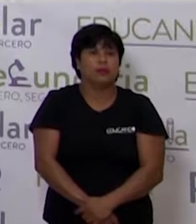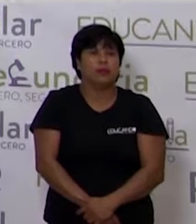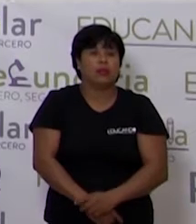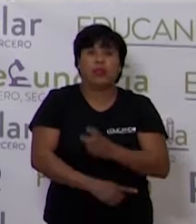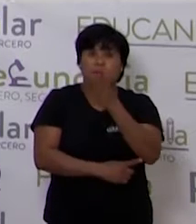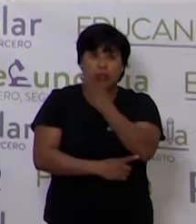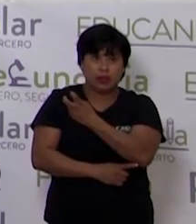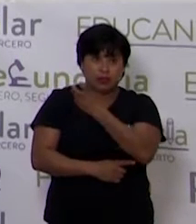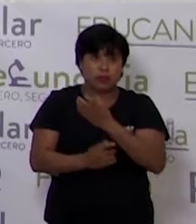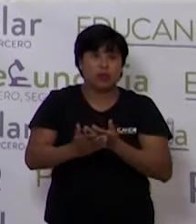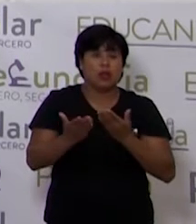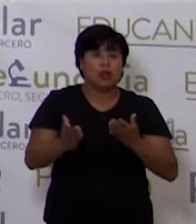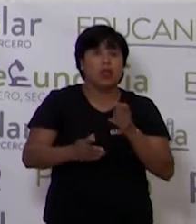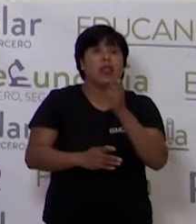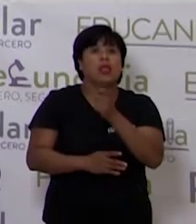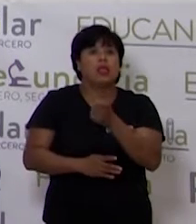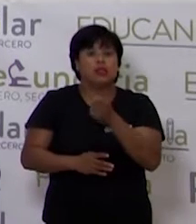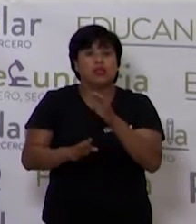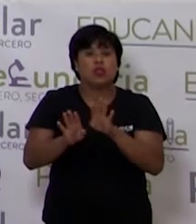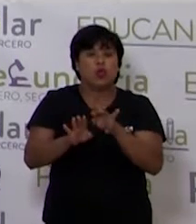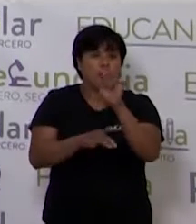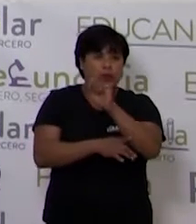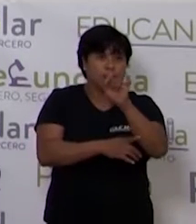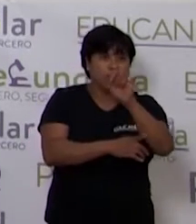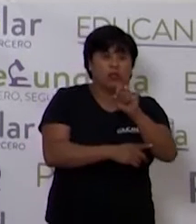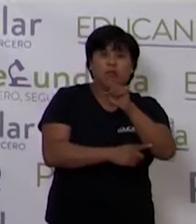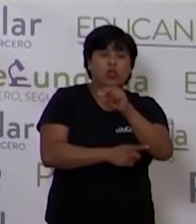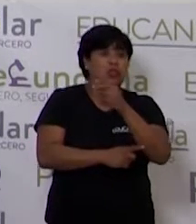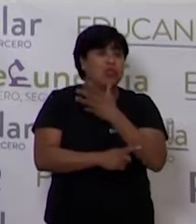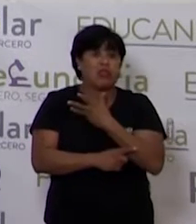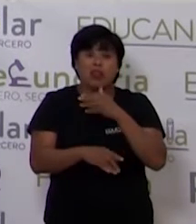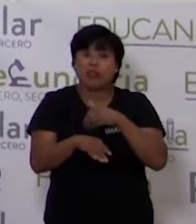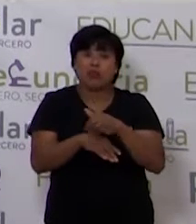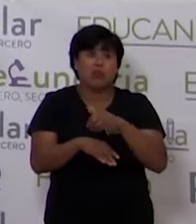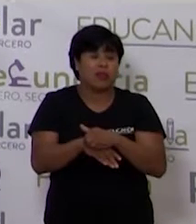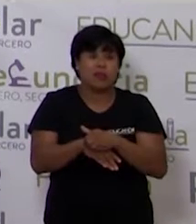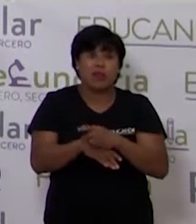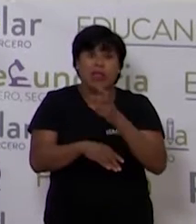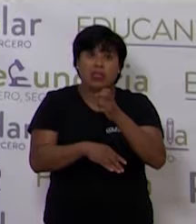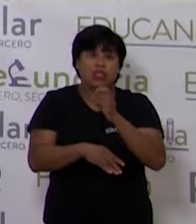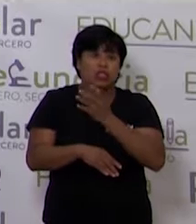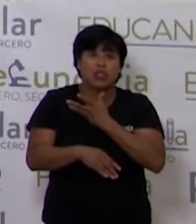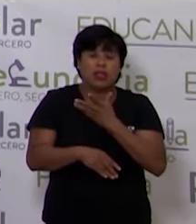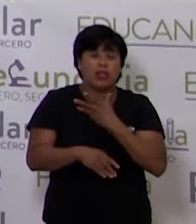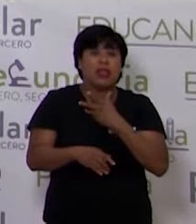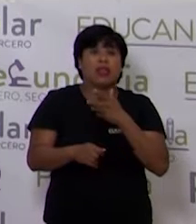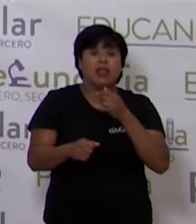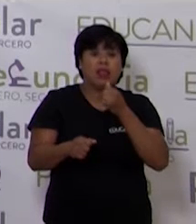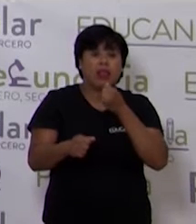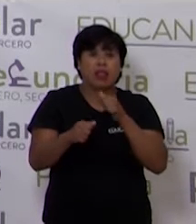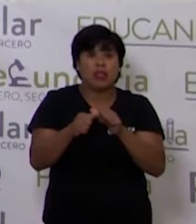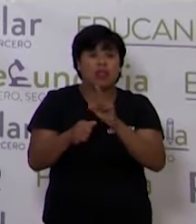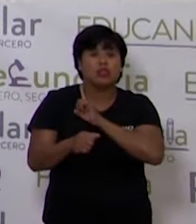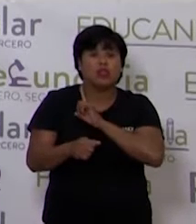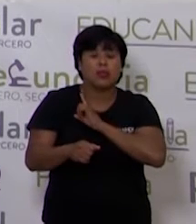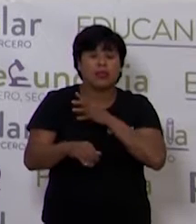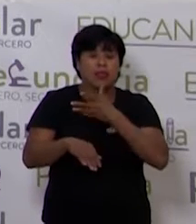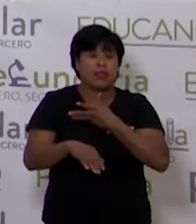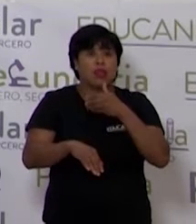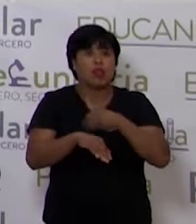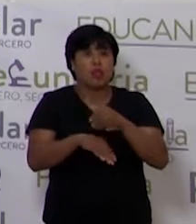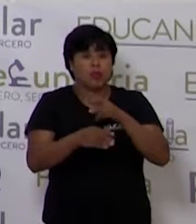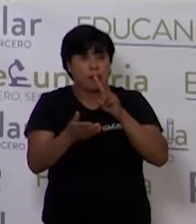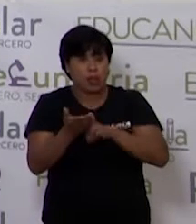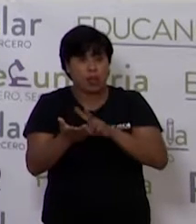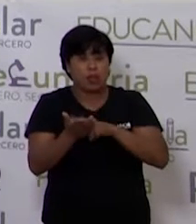En este caso, esta función no tiene una literal. Si te das cuenta, solo tiene el valor cuadrático